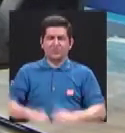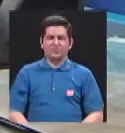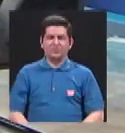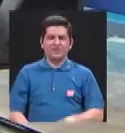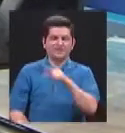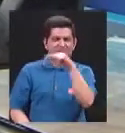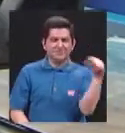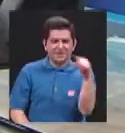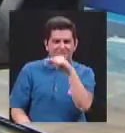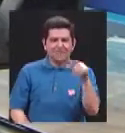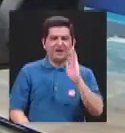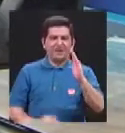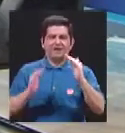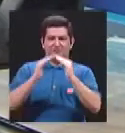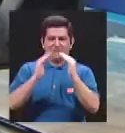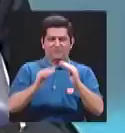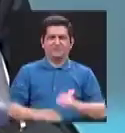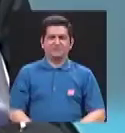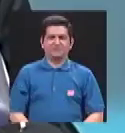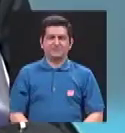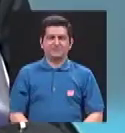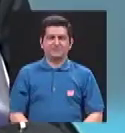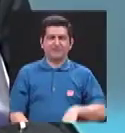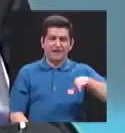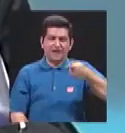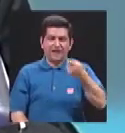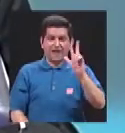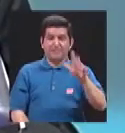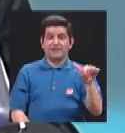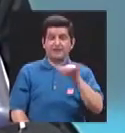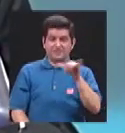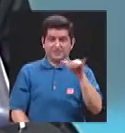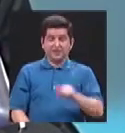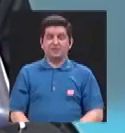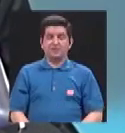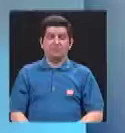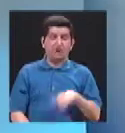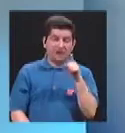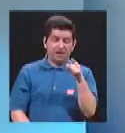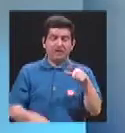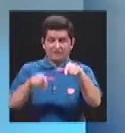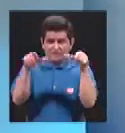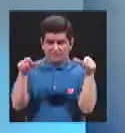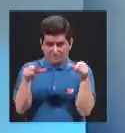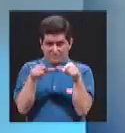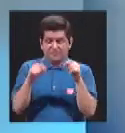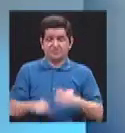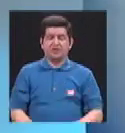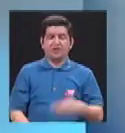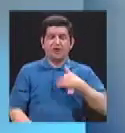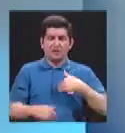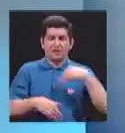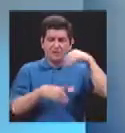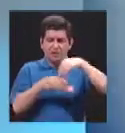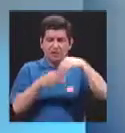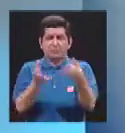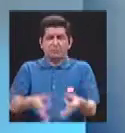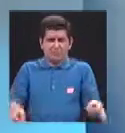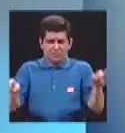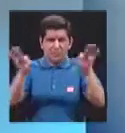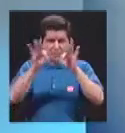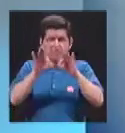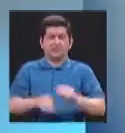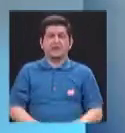Lunes de Cinemateca llegue cada semana a sus hogares, a Canal 13, que también es una de las, tiene un